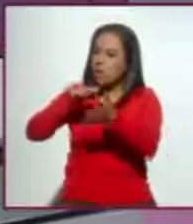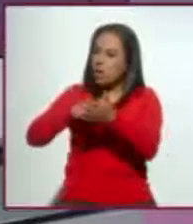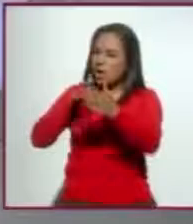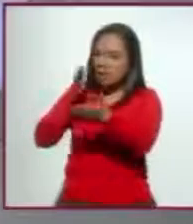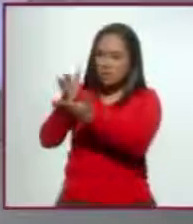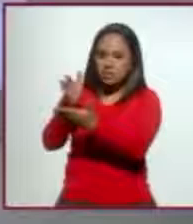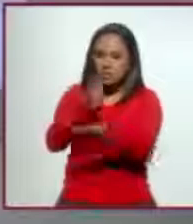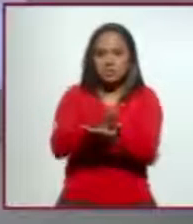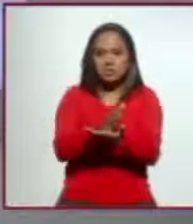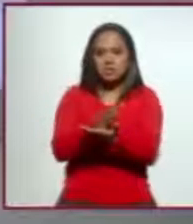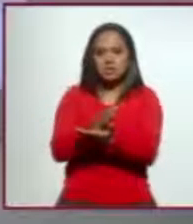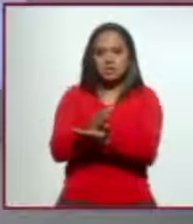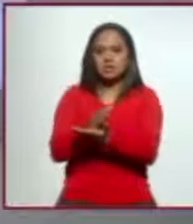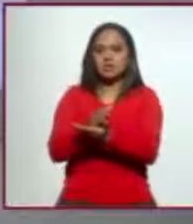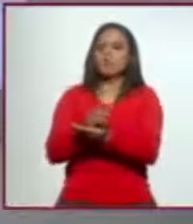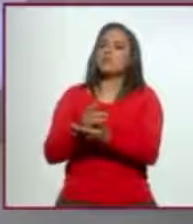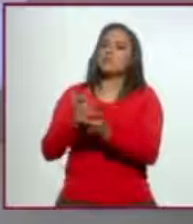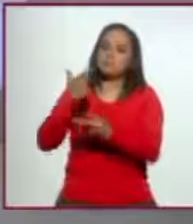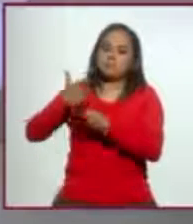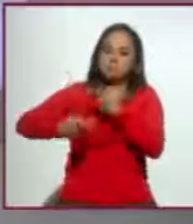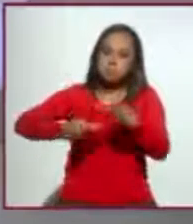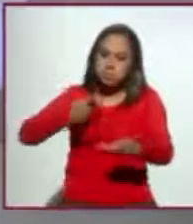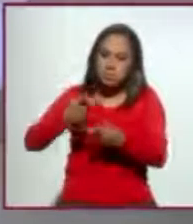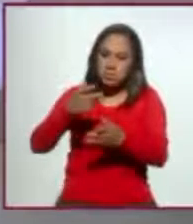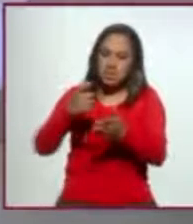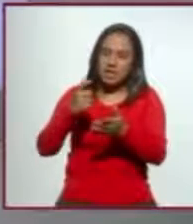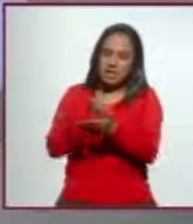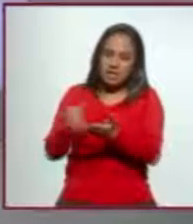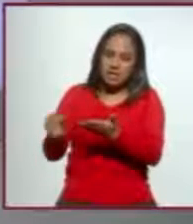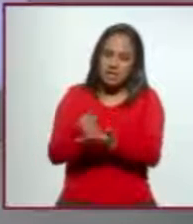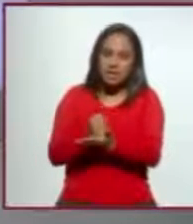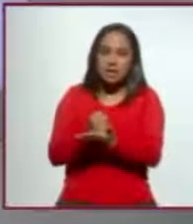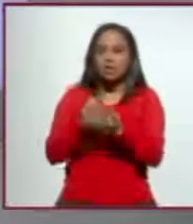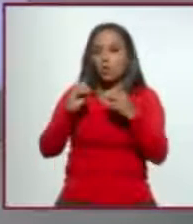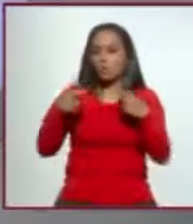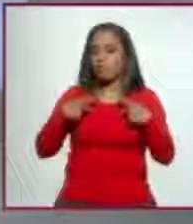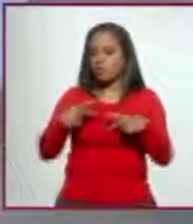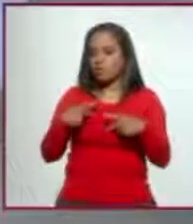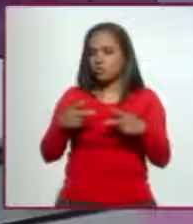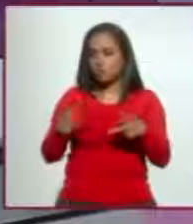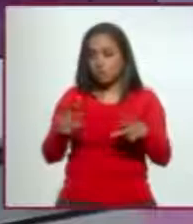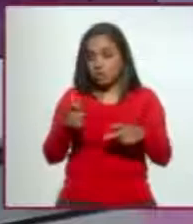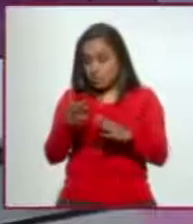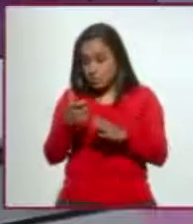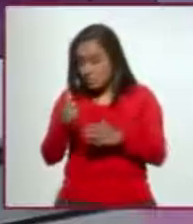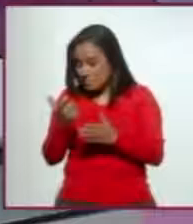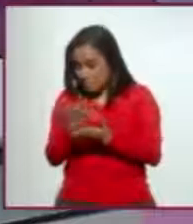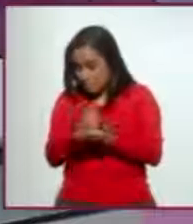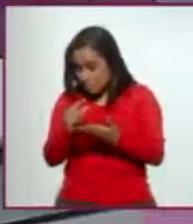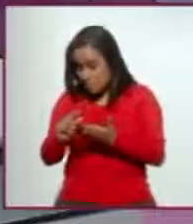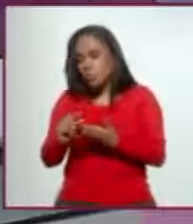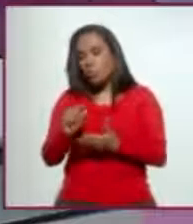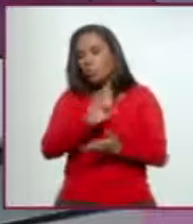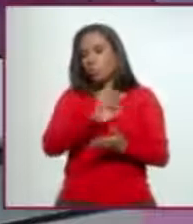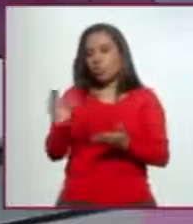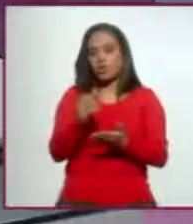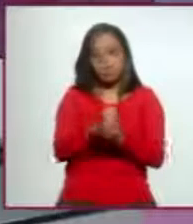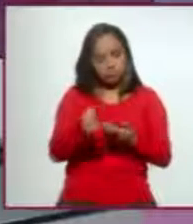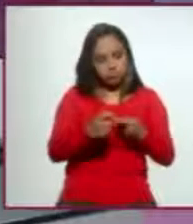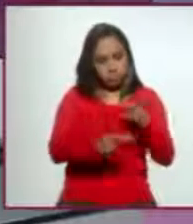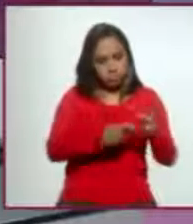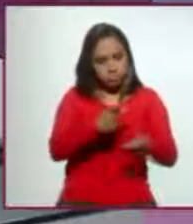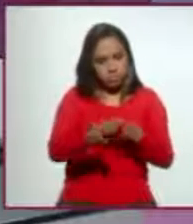que dan a crédito o venden a estos segmentos de la sociedad de menores ingresos. También